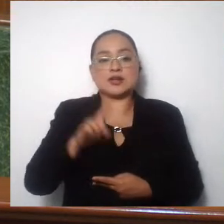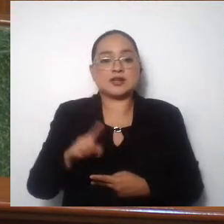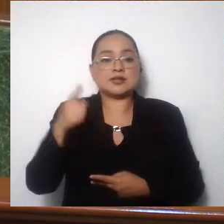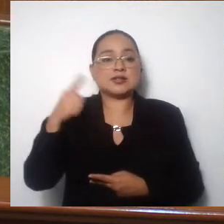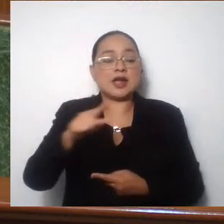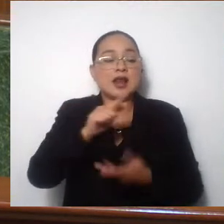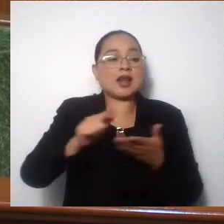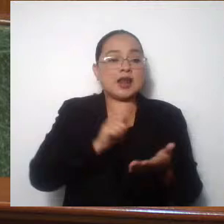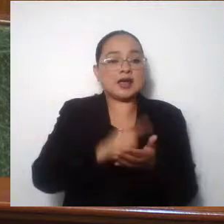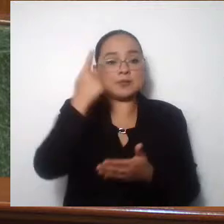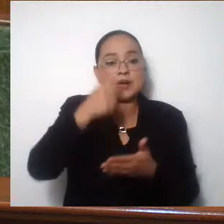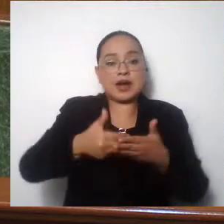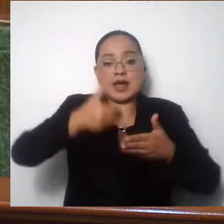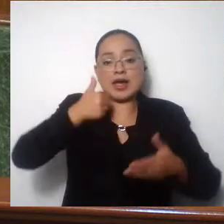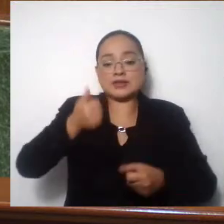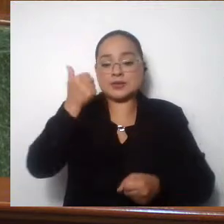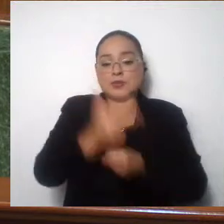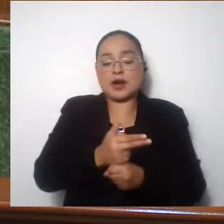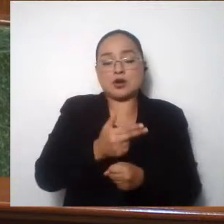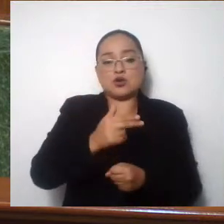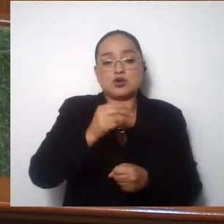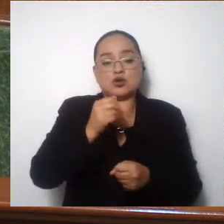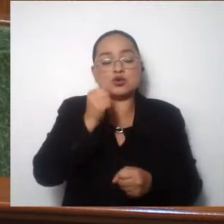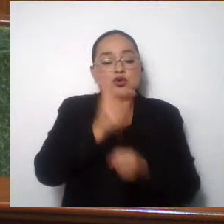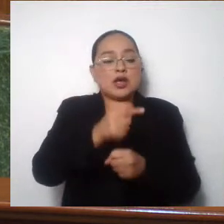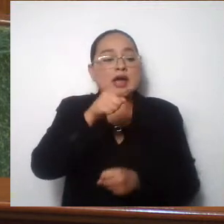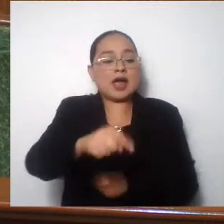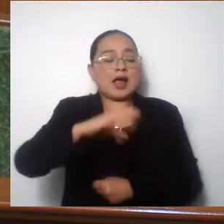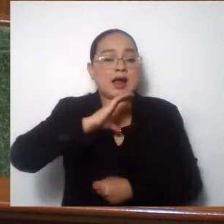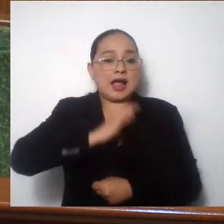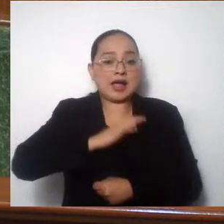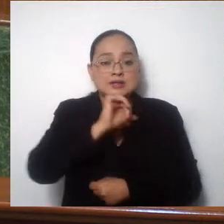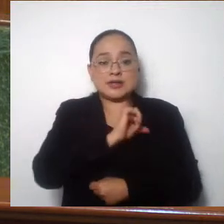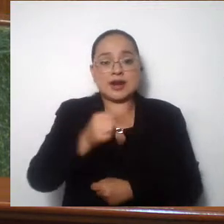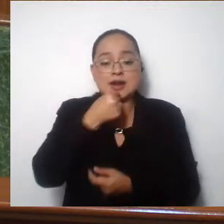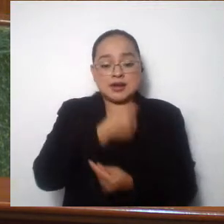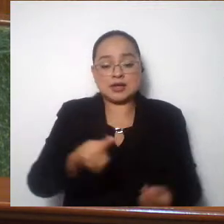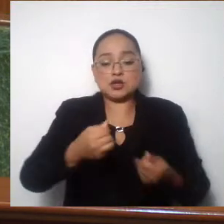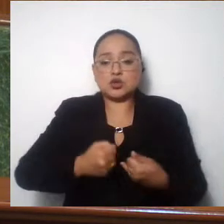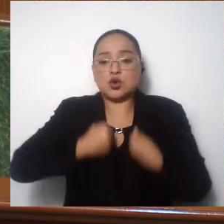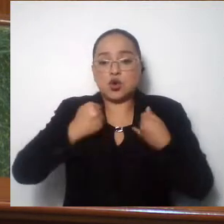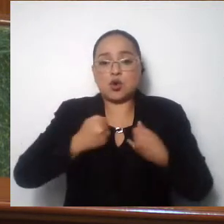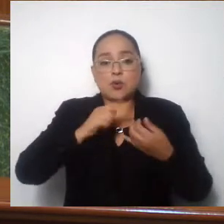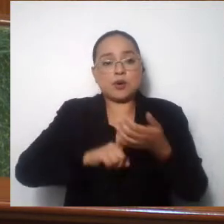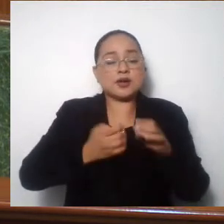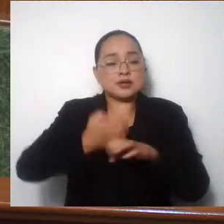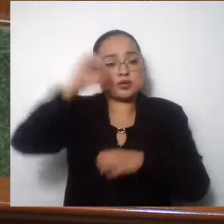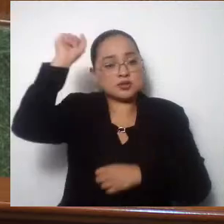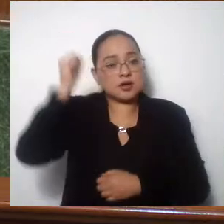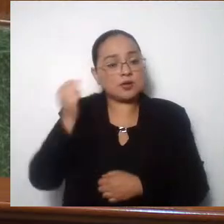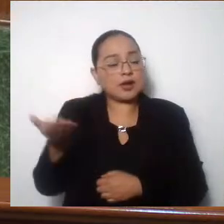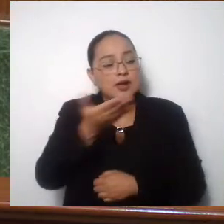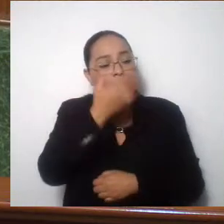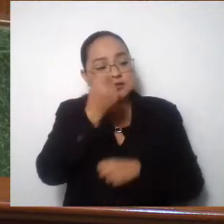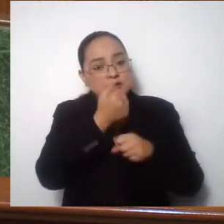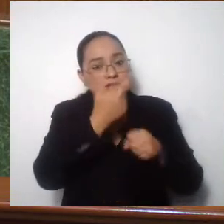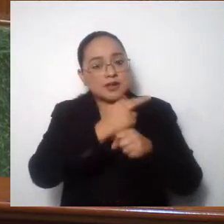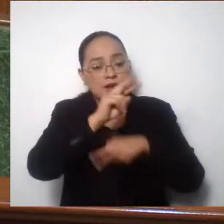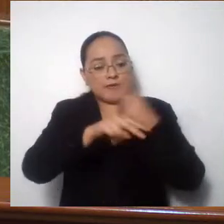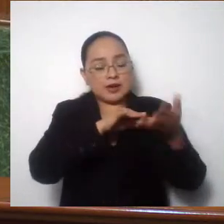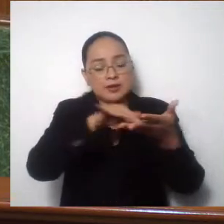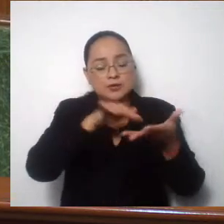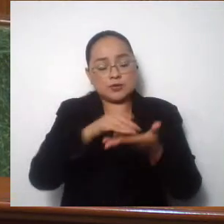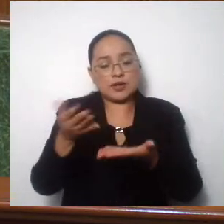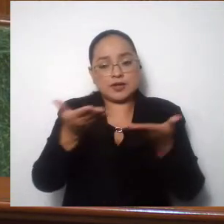cáncer en la infancia y la adolescencia del Estado de Sinaloa. La Secretaría va a dar lectura a la, iniciativa.